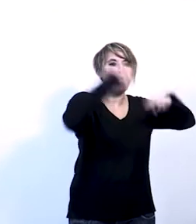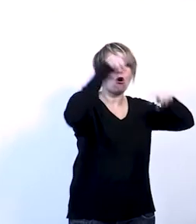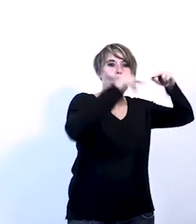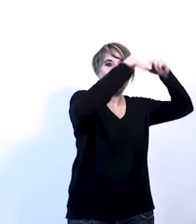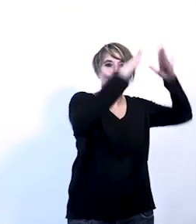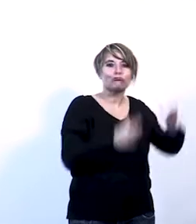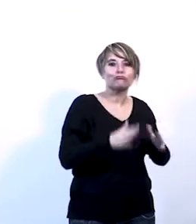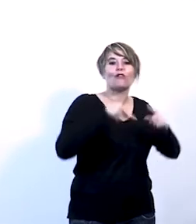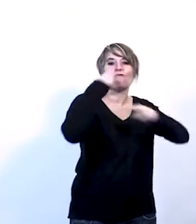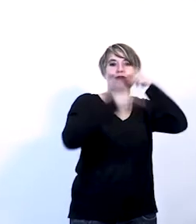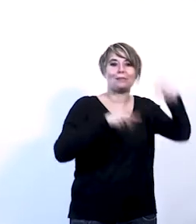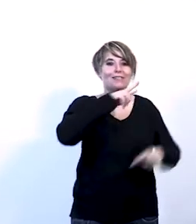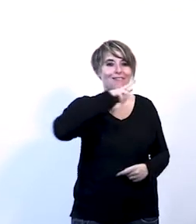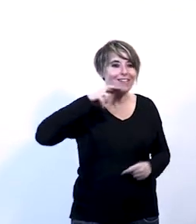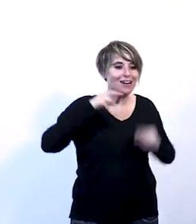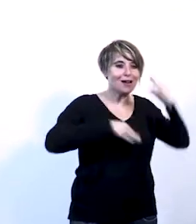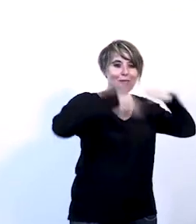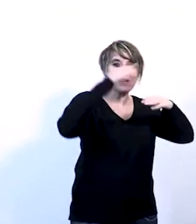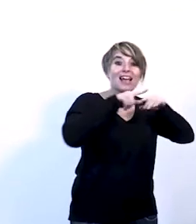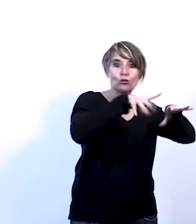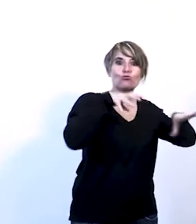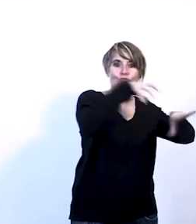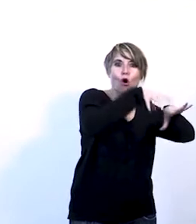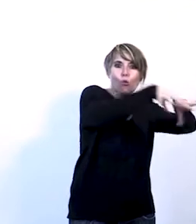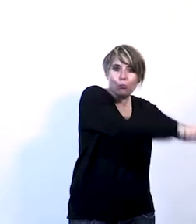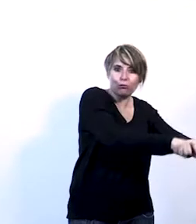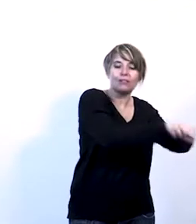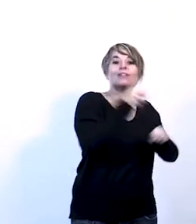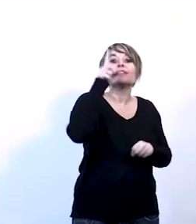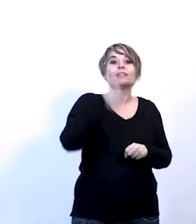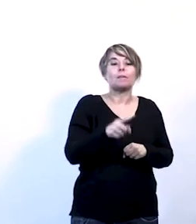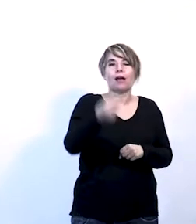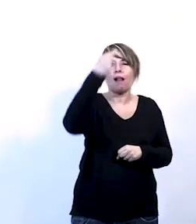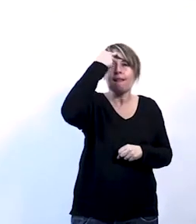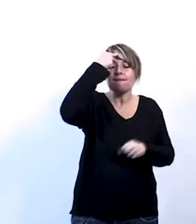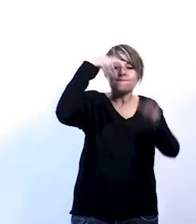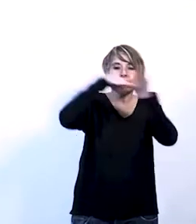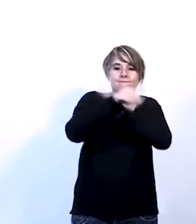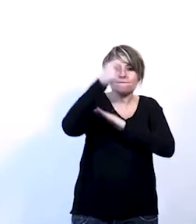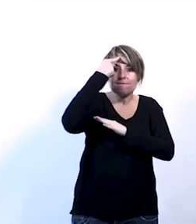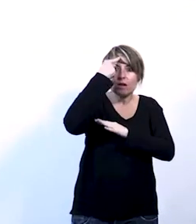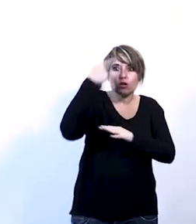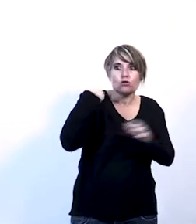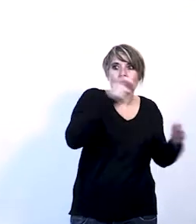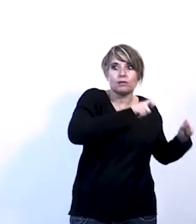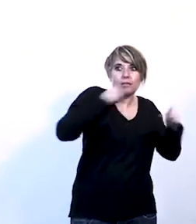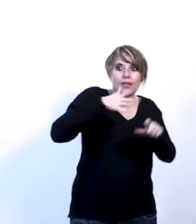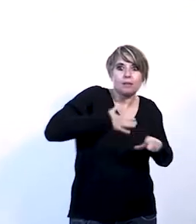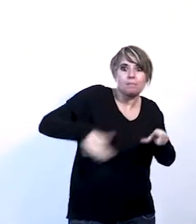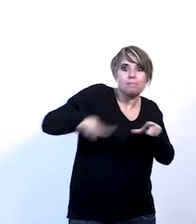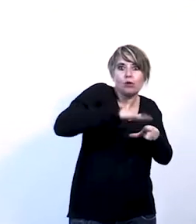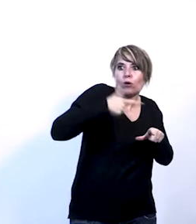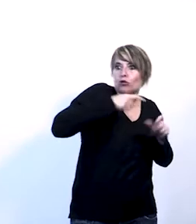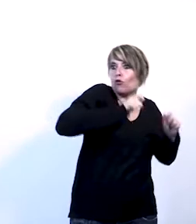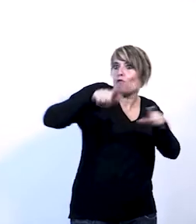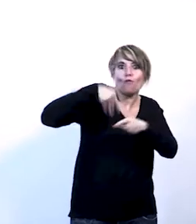familias israelíes es una ocupación, sino también la que genera en la mente de considerar que tú te vas a trasladar fuera de tu lugar cuando no es